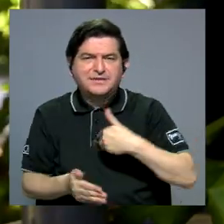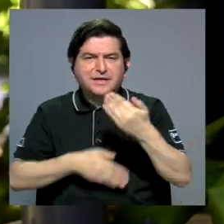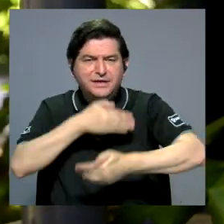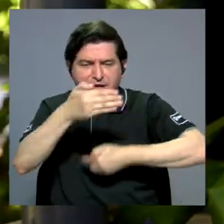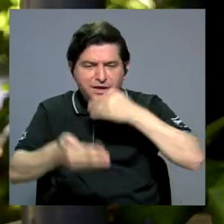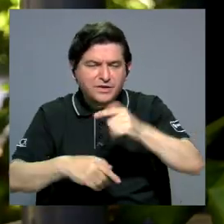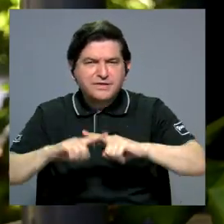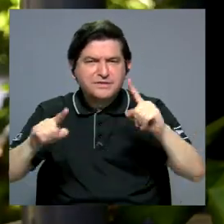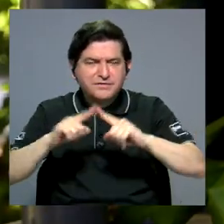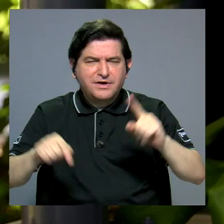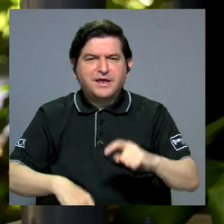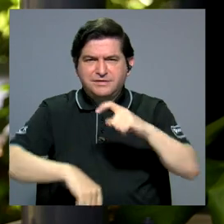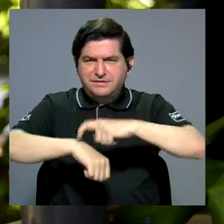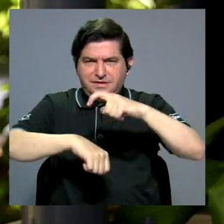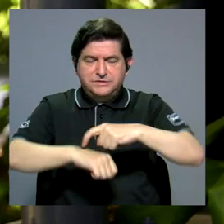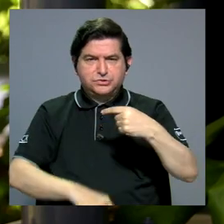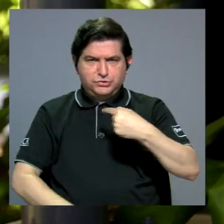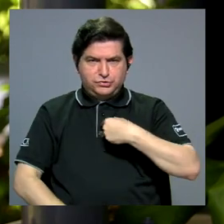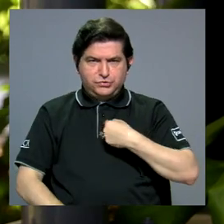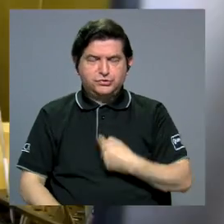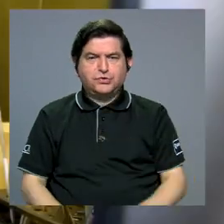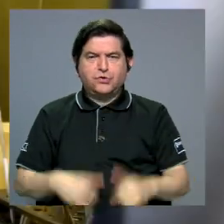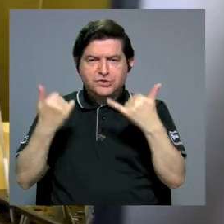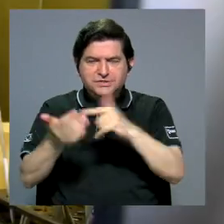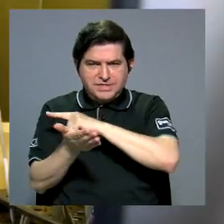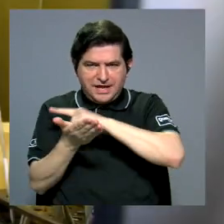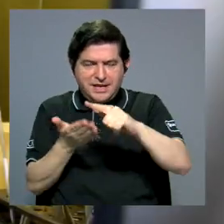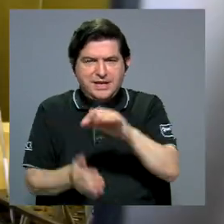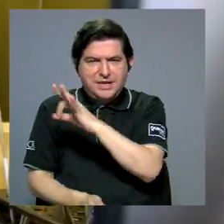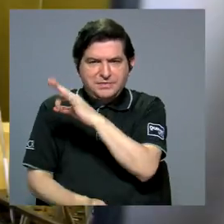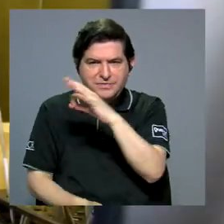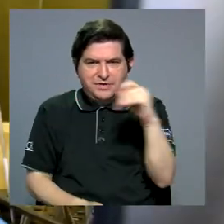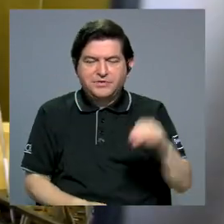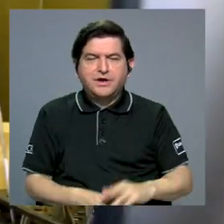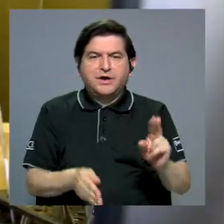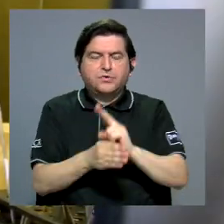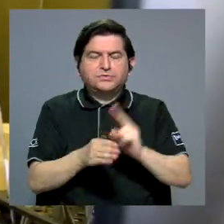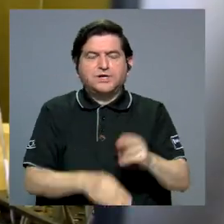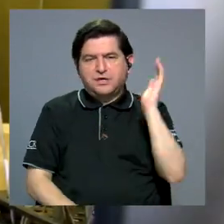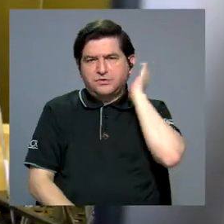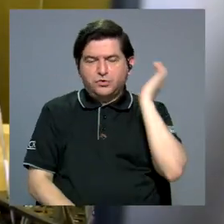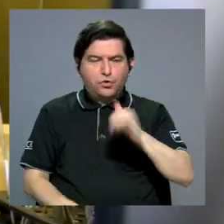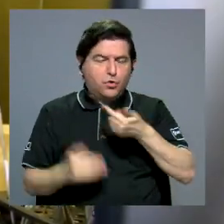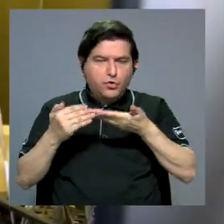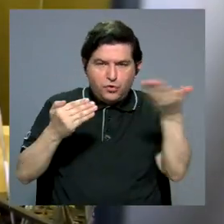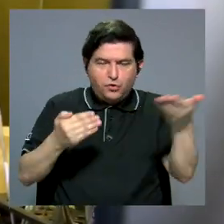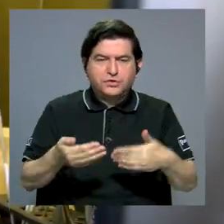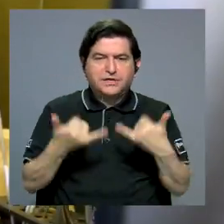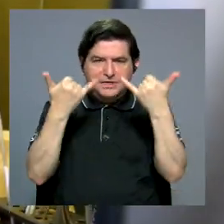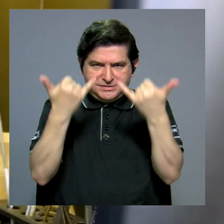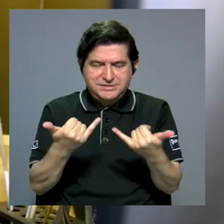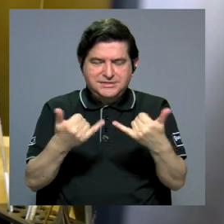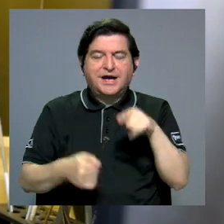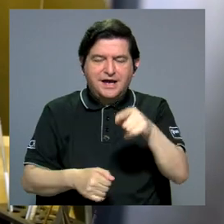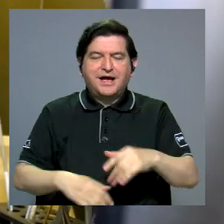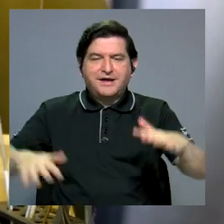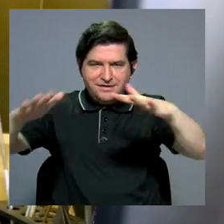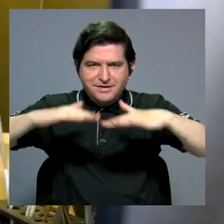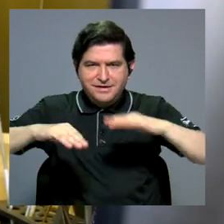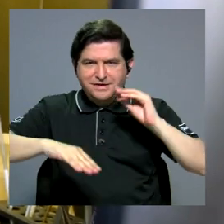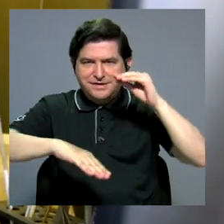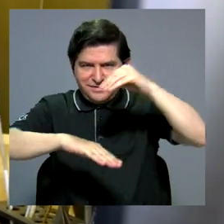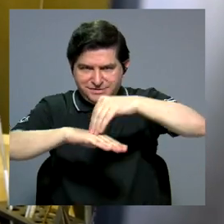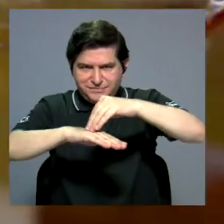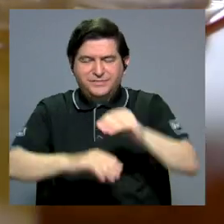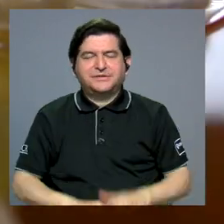un proceso de varios pasos en los que ya llego y yo tengo desinfectada totalmente la abeja utilizando alcohol y otras cosas más, y después ahora sí la cultivo. Entonces tengo